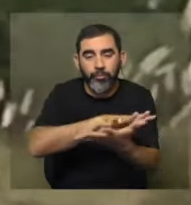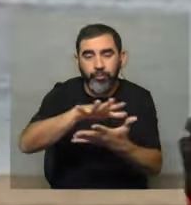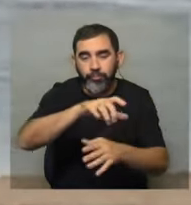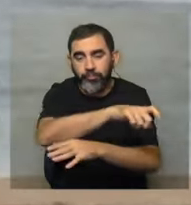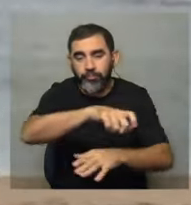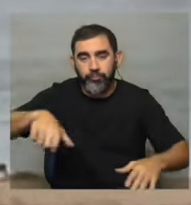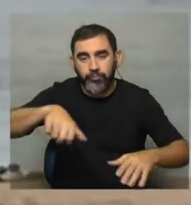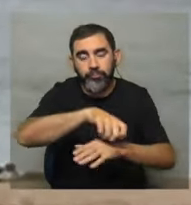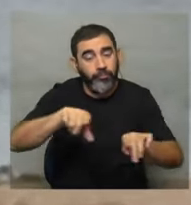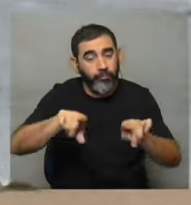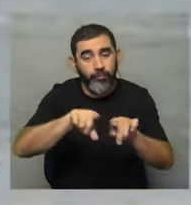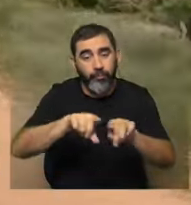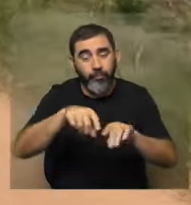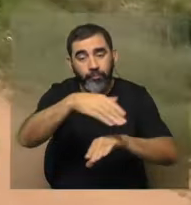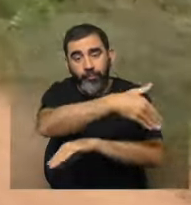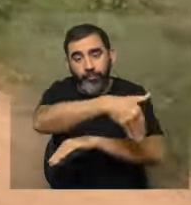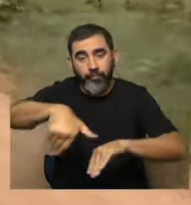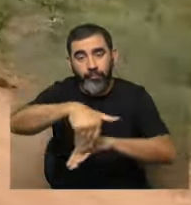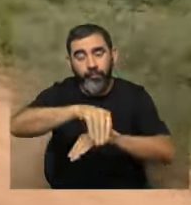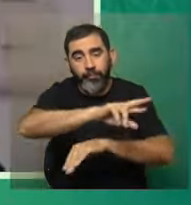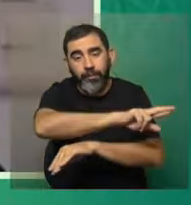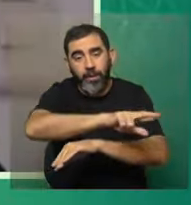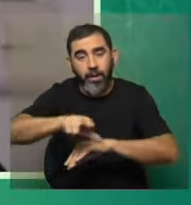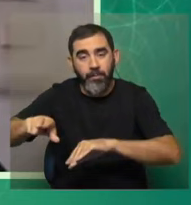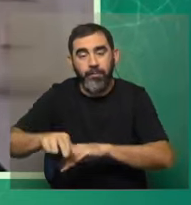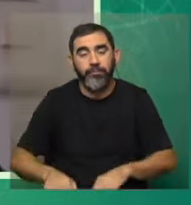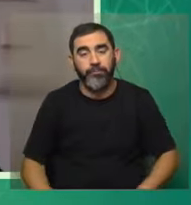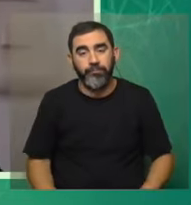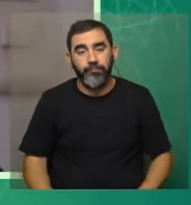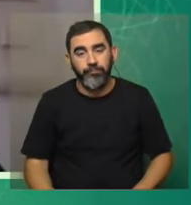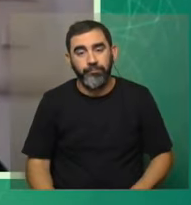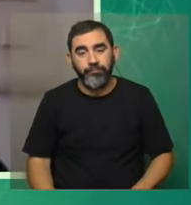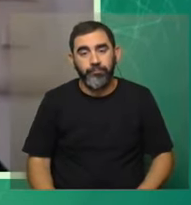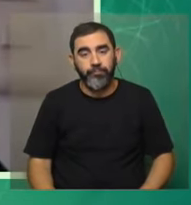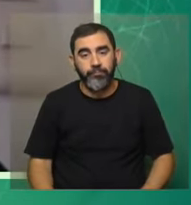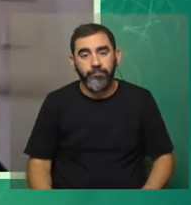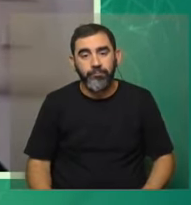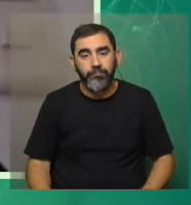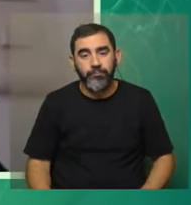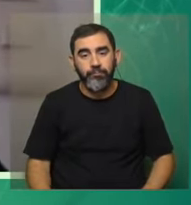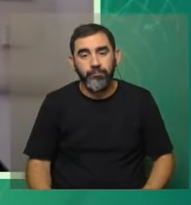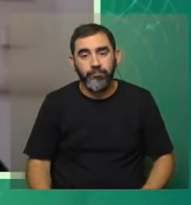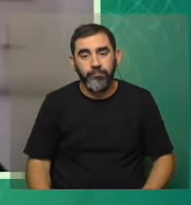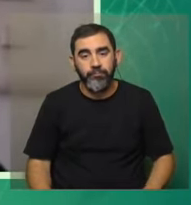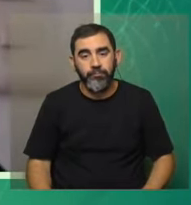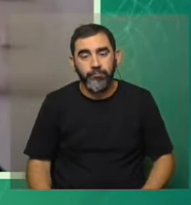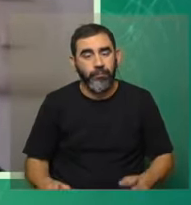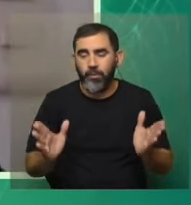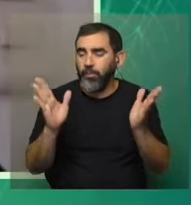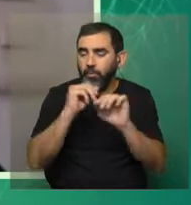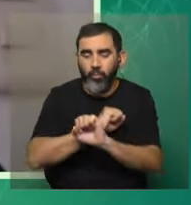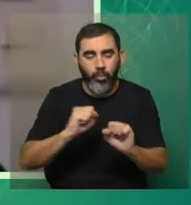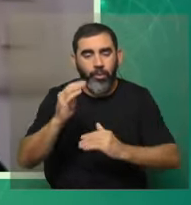propiedad está dentro de la faja de defensa de Costa eh Y eso implica como decía anteriormente que no se pueda